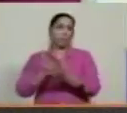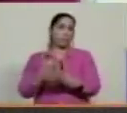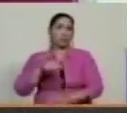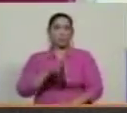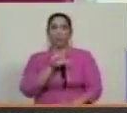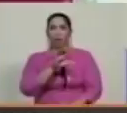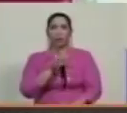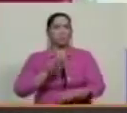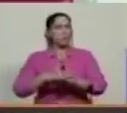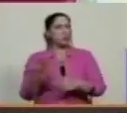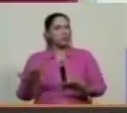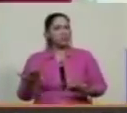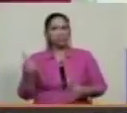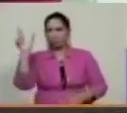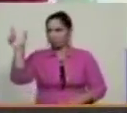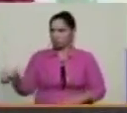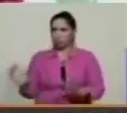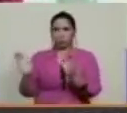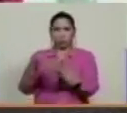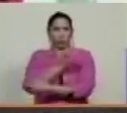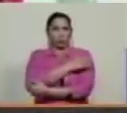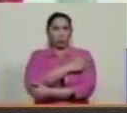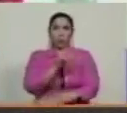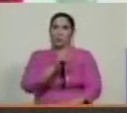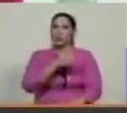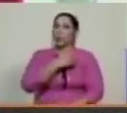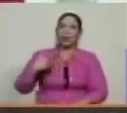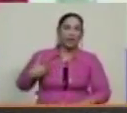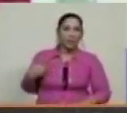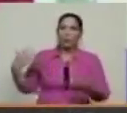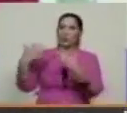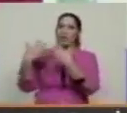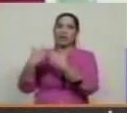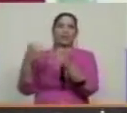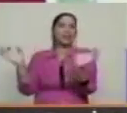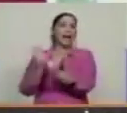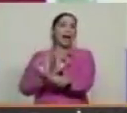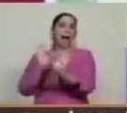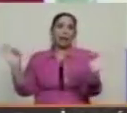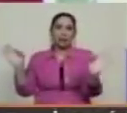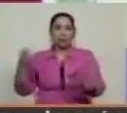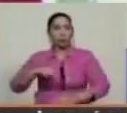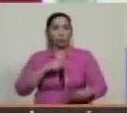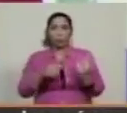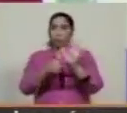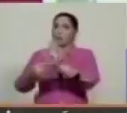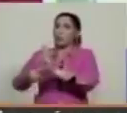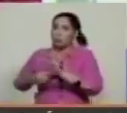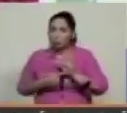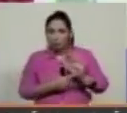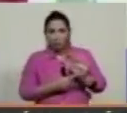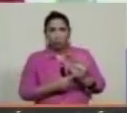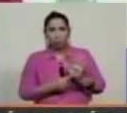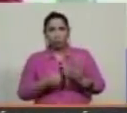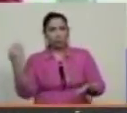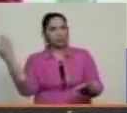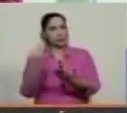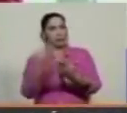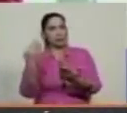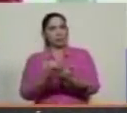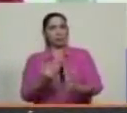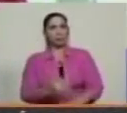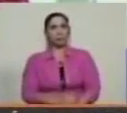¿Por qué? Nosotros no queremos guerra con nadie. Lo hemos demostrado una y mil